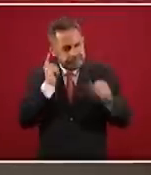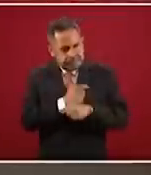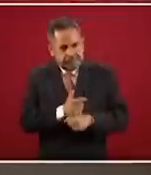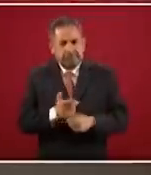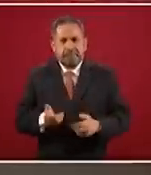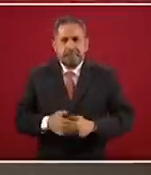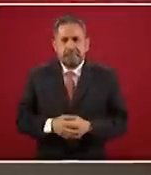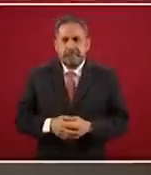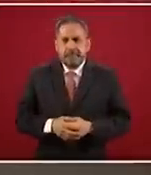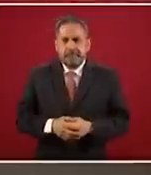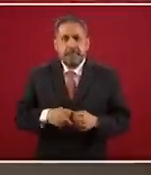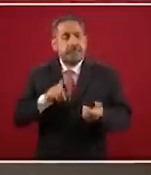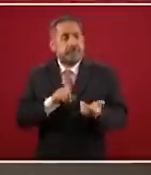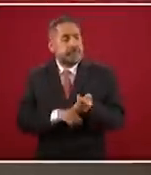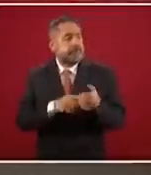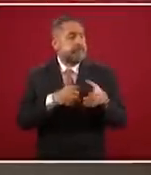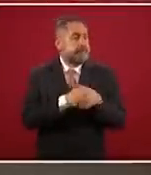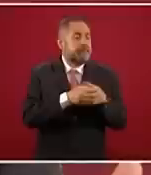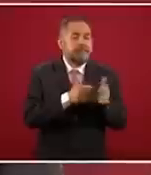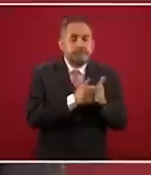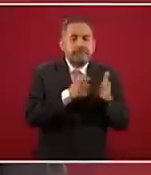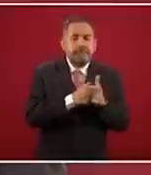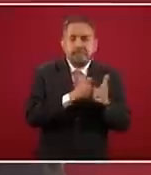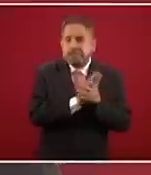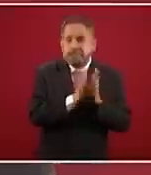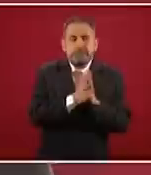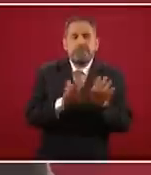¿Cómo han actuado las corporaciones